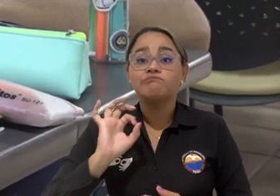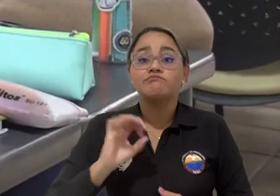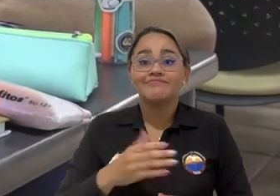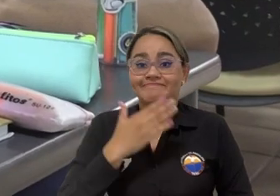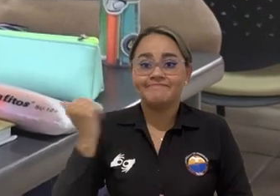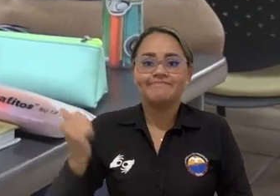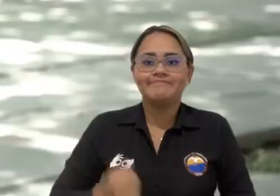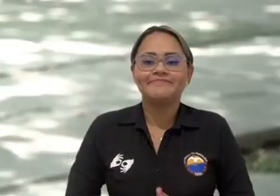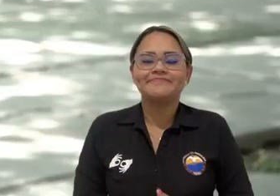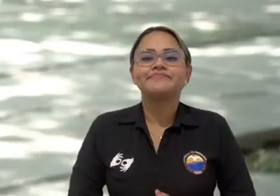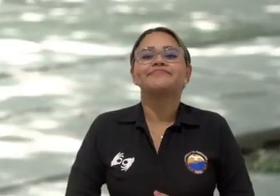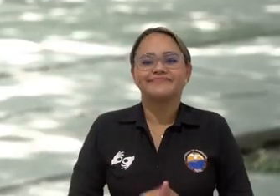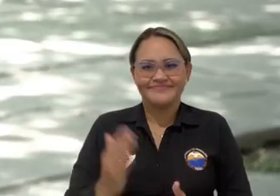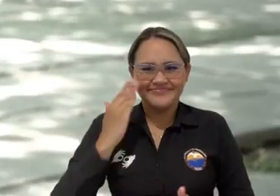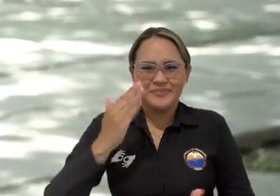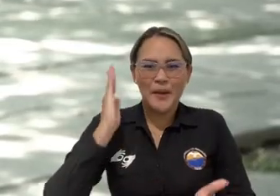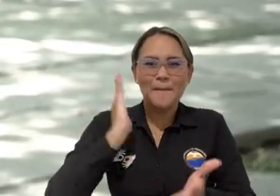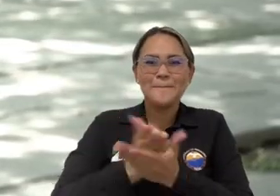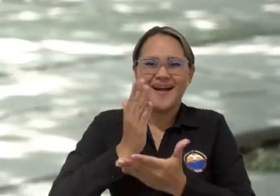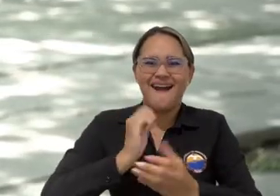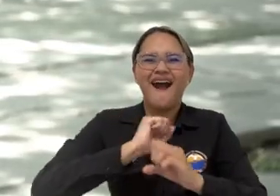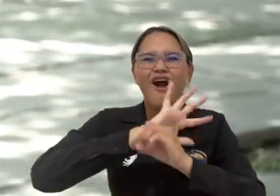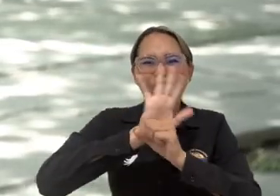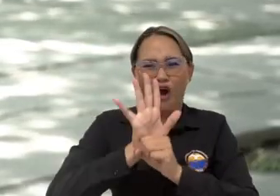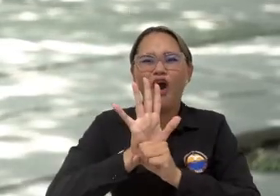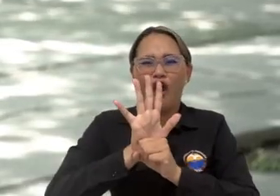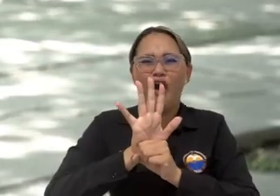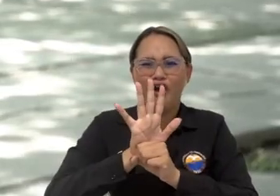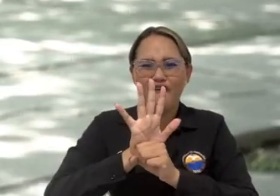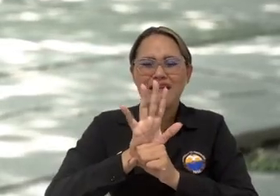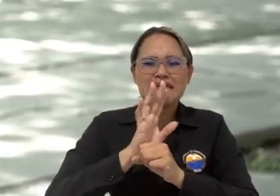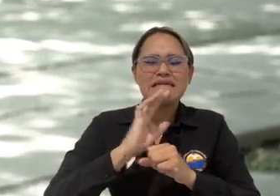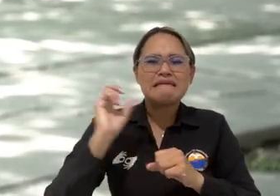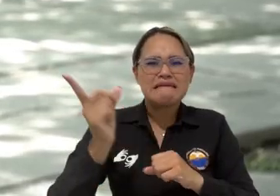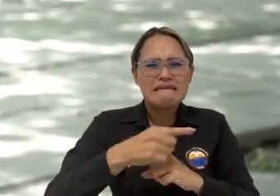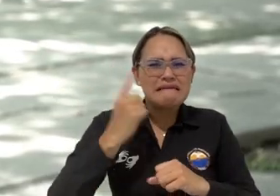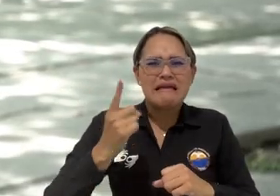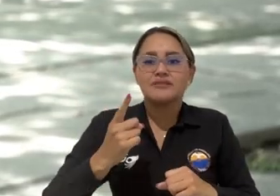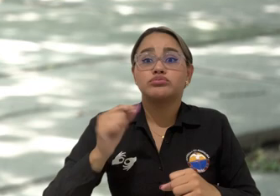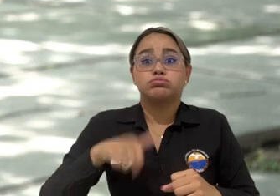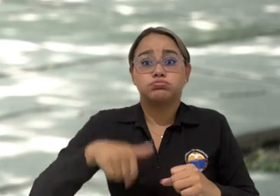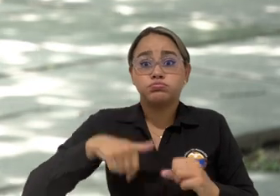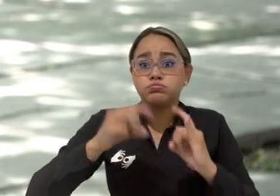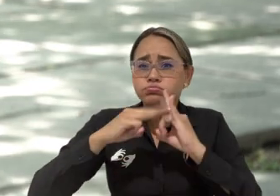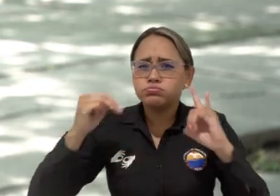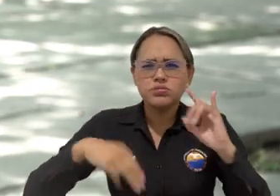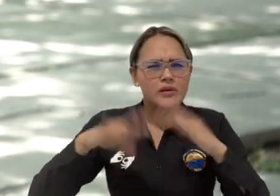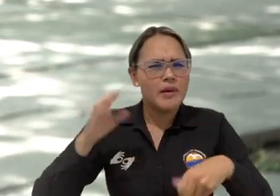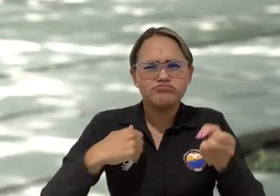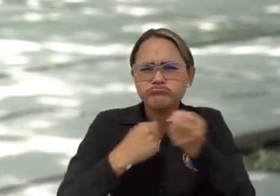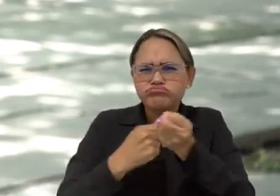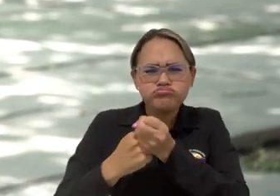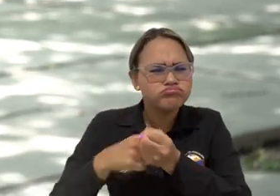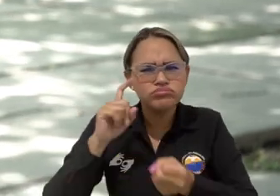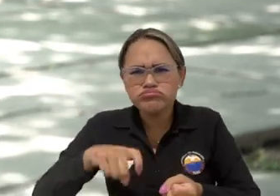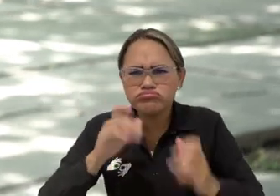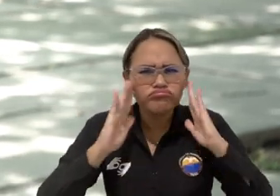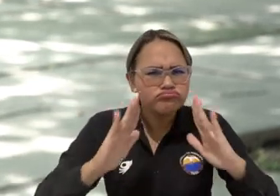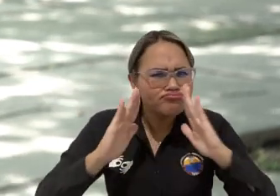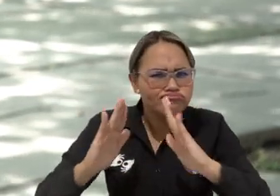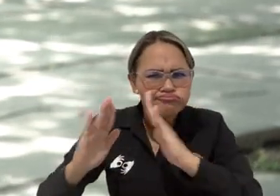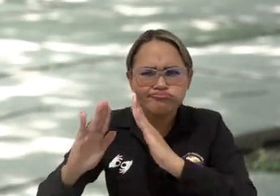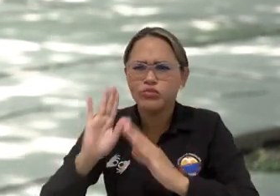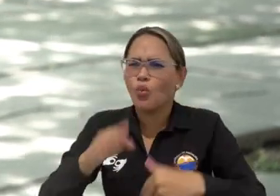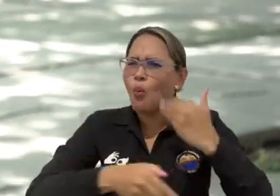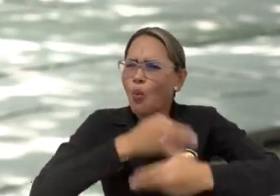parece lo mejor. A partir de la pandemia he visto el esfuerzo que ha hecho la universidad por realmente acompañar al